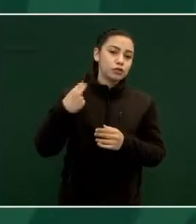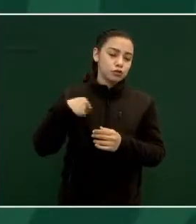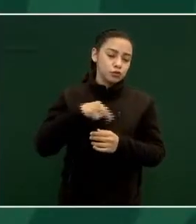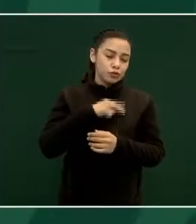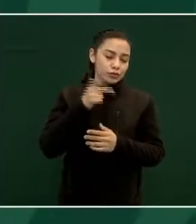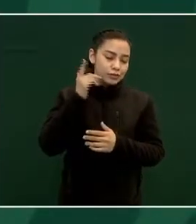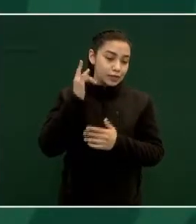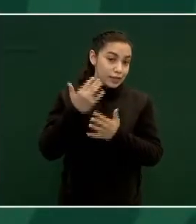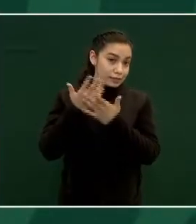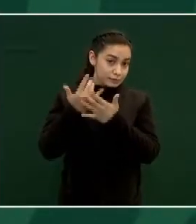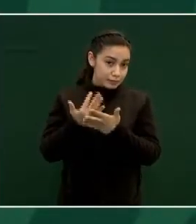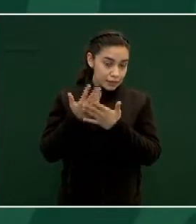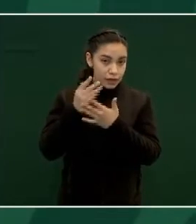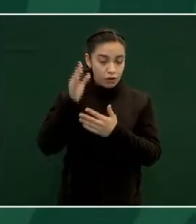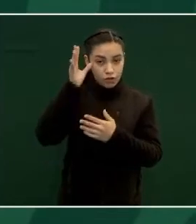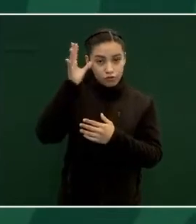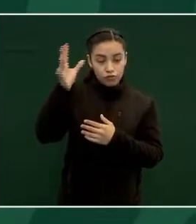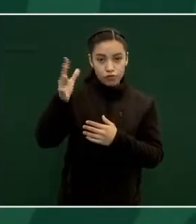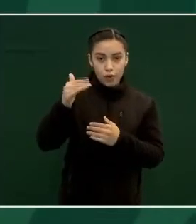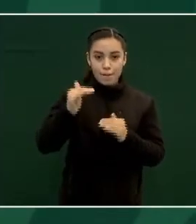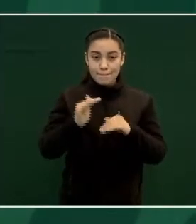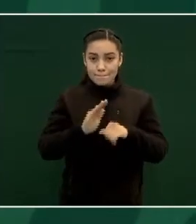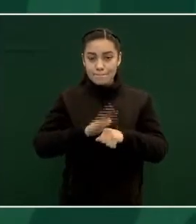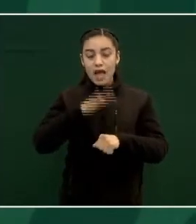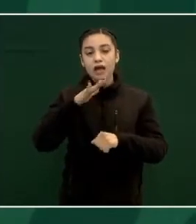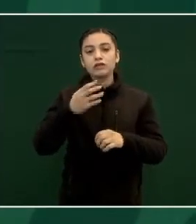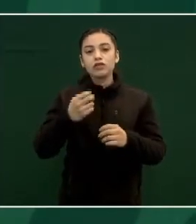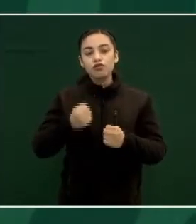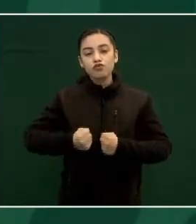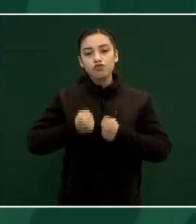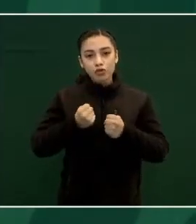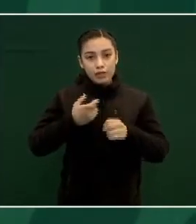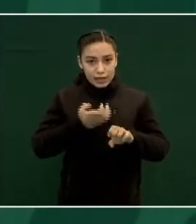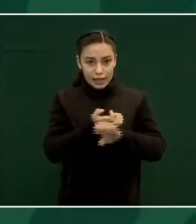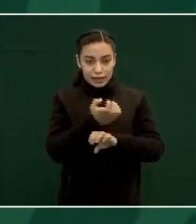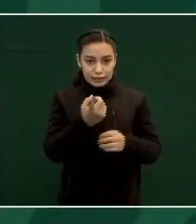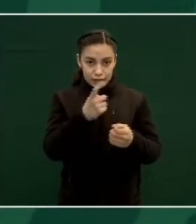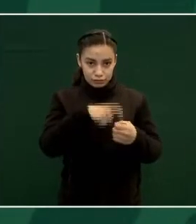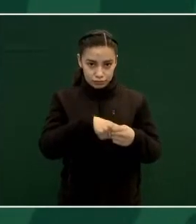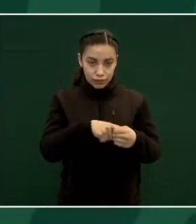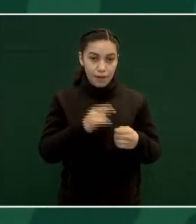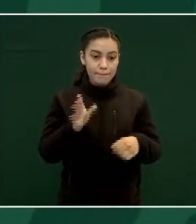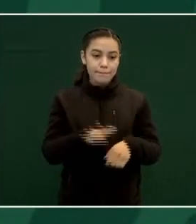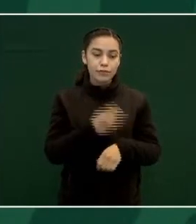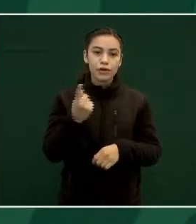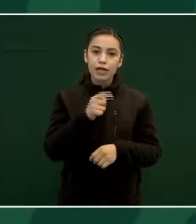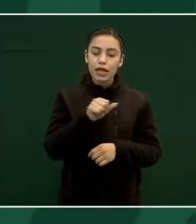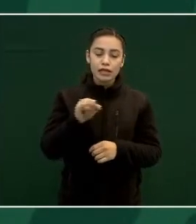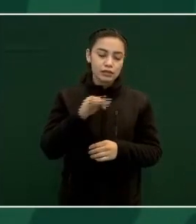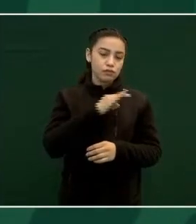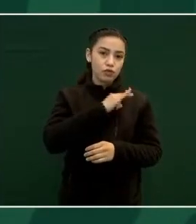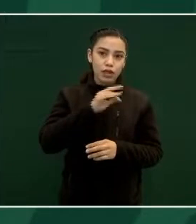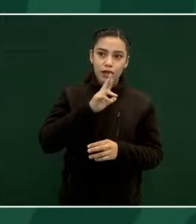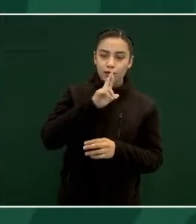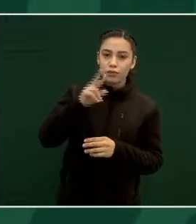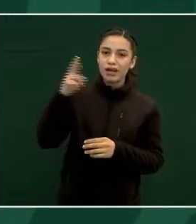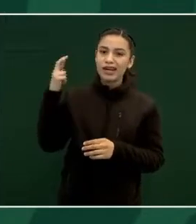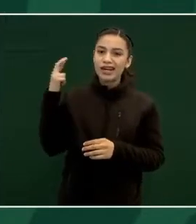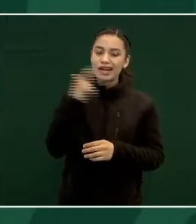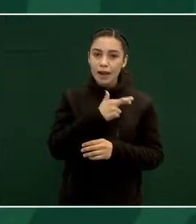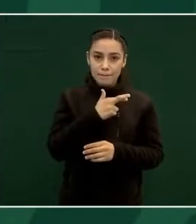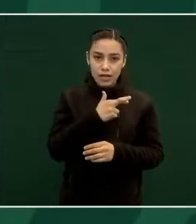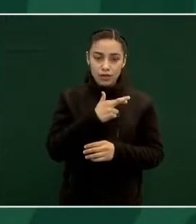es lo que permite una respuesta más inmediata. En el caso de Obregón, por ejemplo,